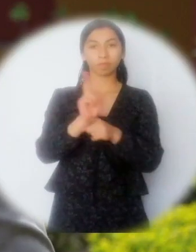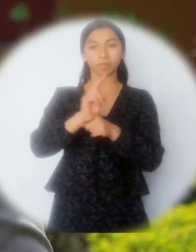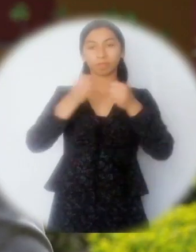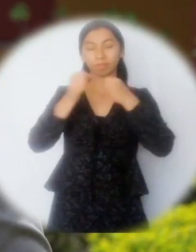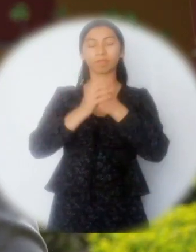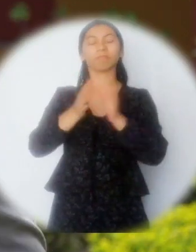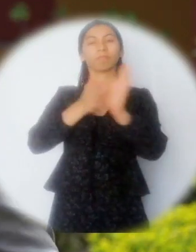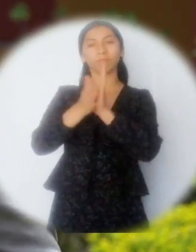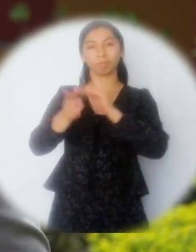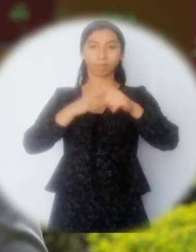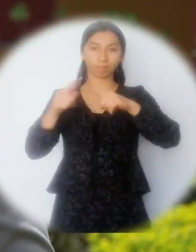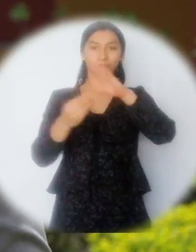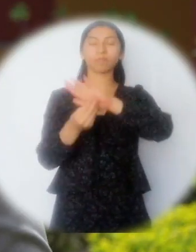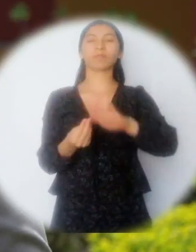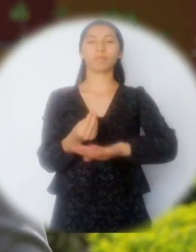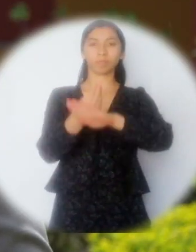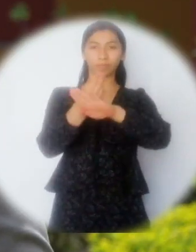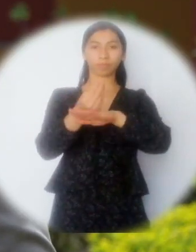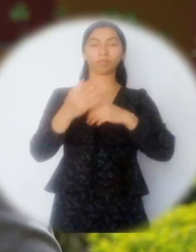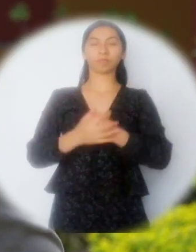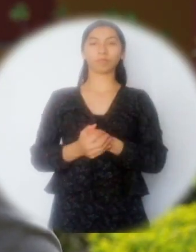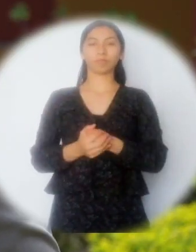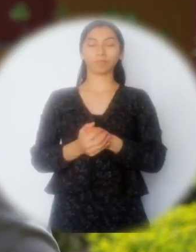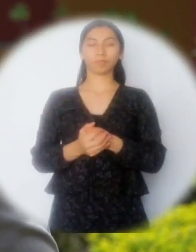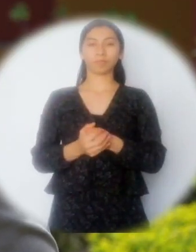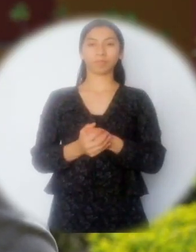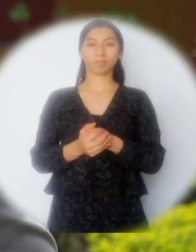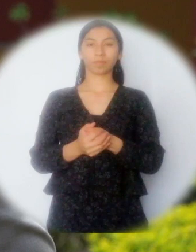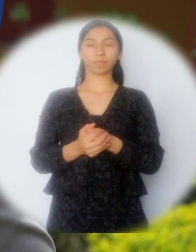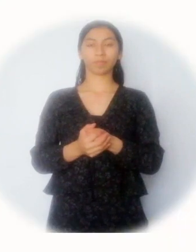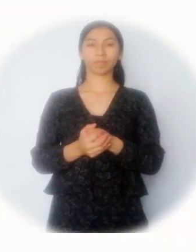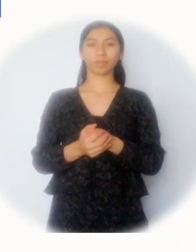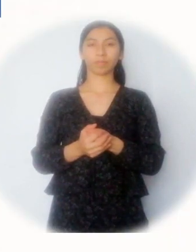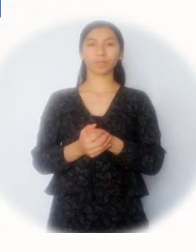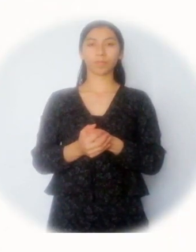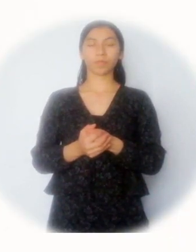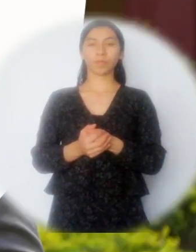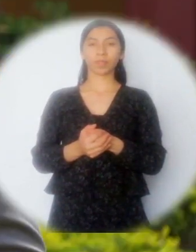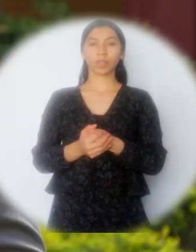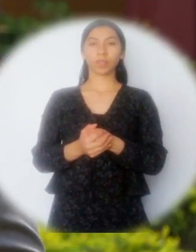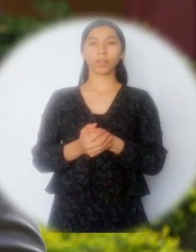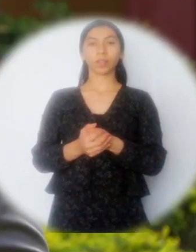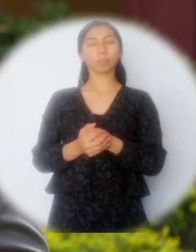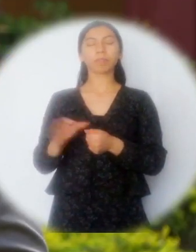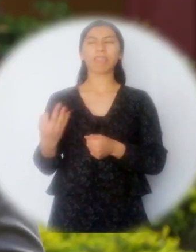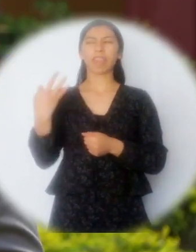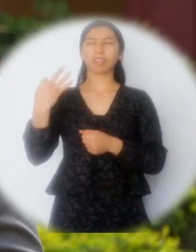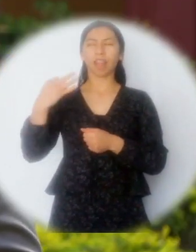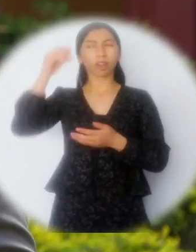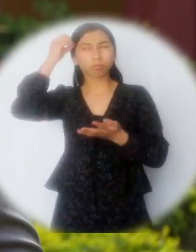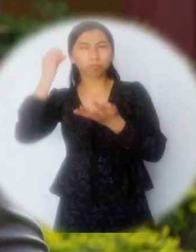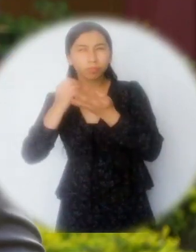Bienvenidos a V Noticias, el informativo semanal de la Unidad para la Atención y Reparación Integral a las Víctimas. En tercer debate, en la